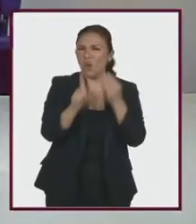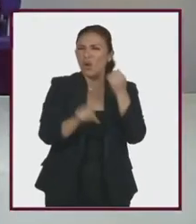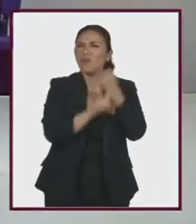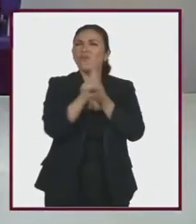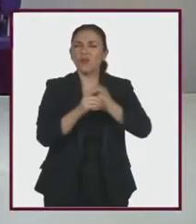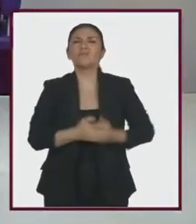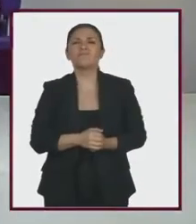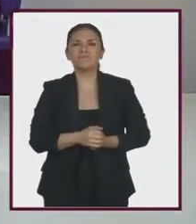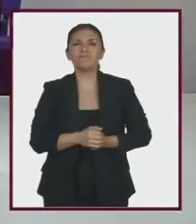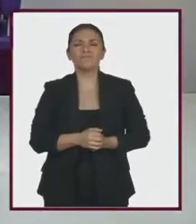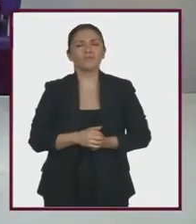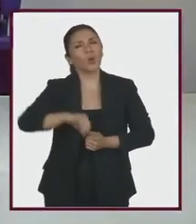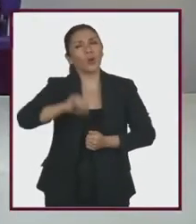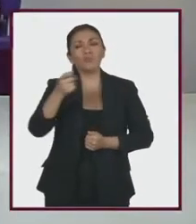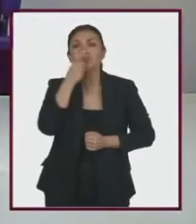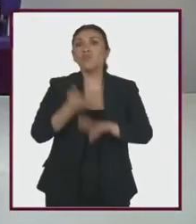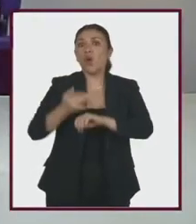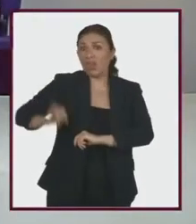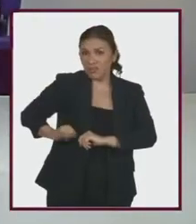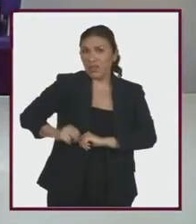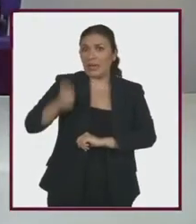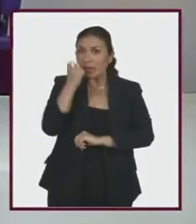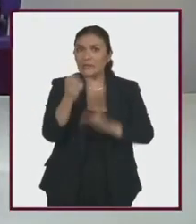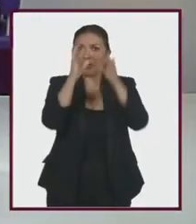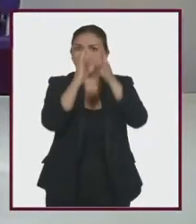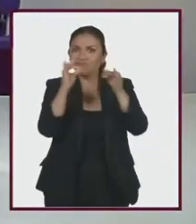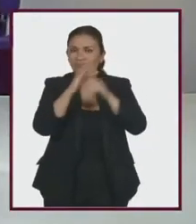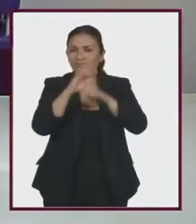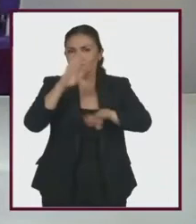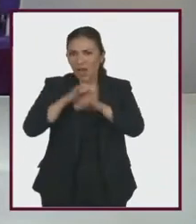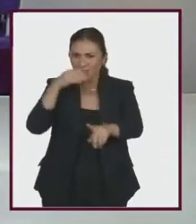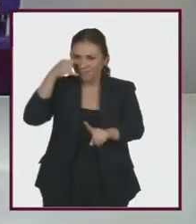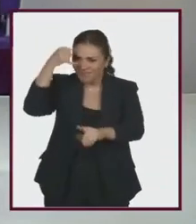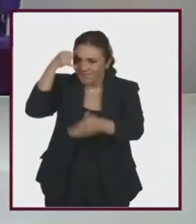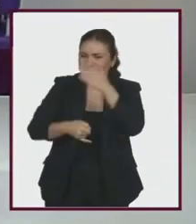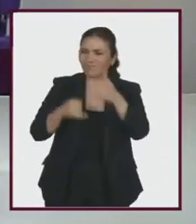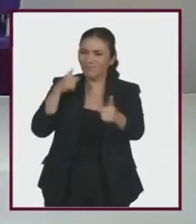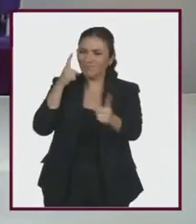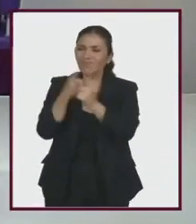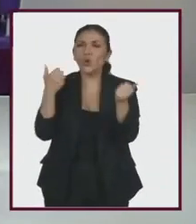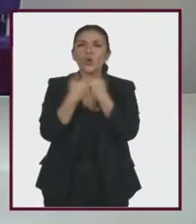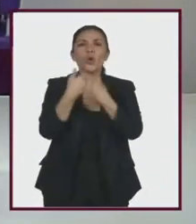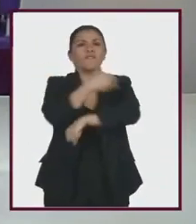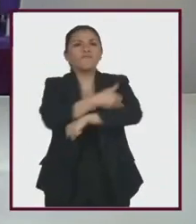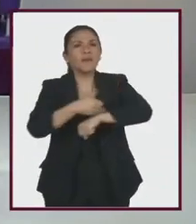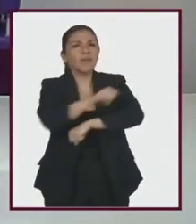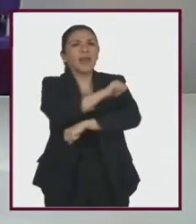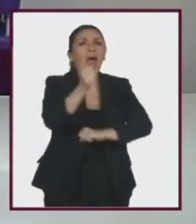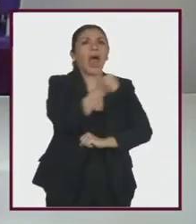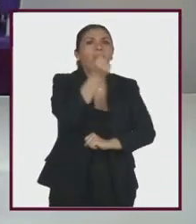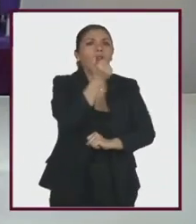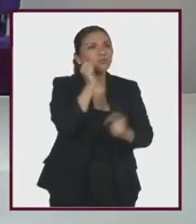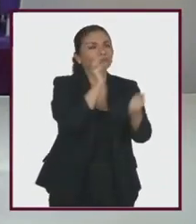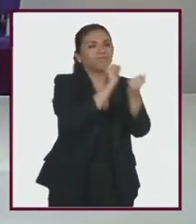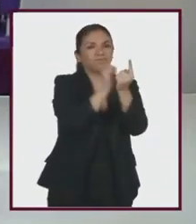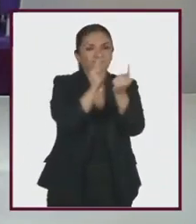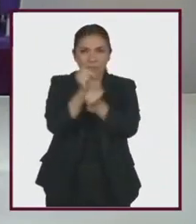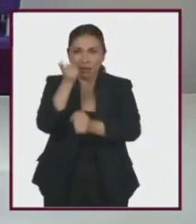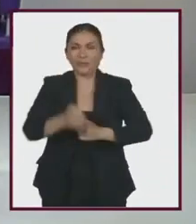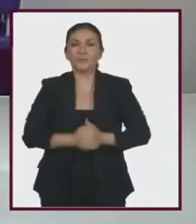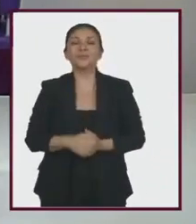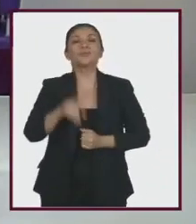tratar estos temas y sobre todo empezar a tratarlo de lleno con la familia de las alumnas y los alumnos.